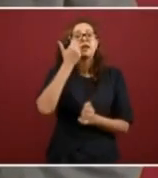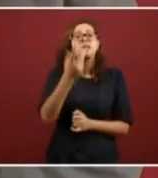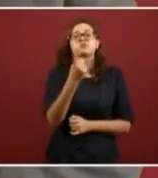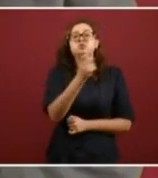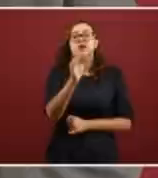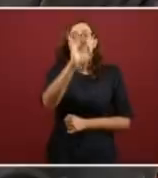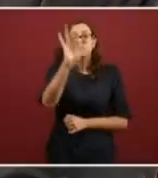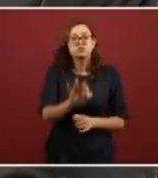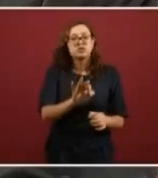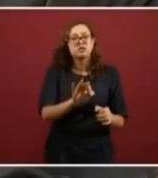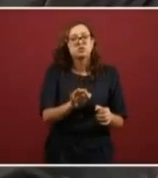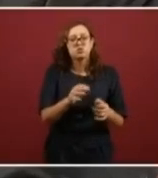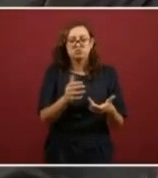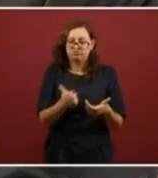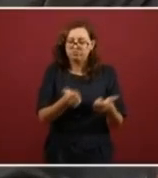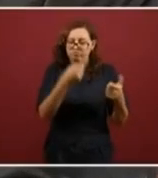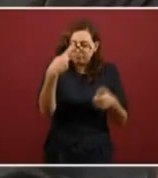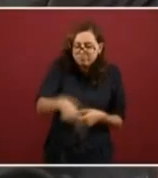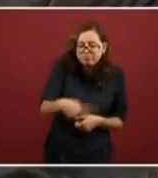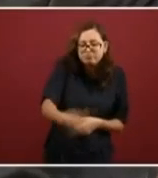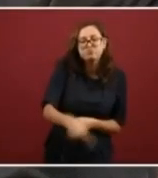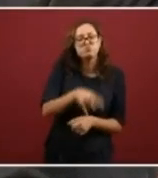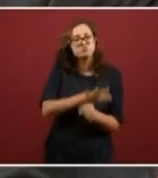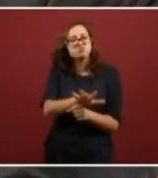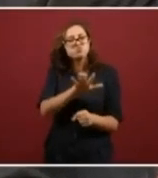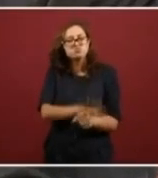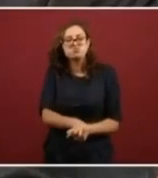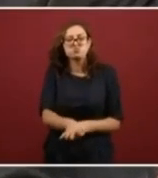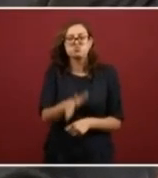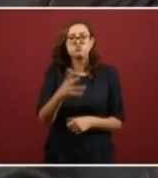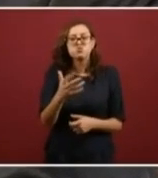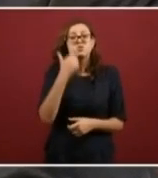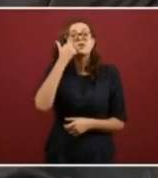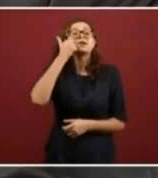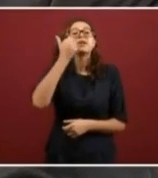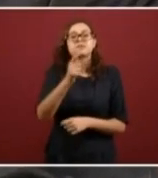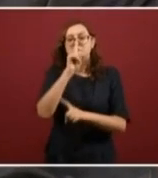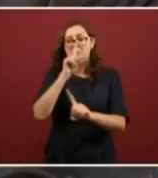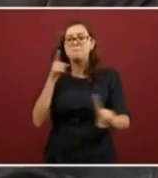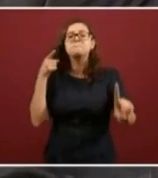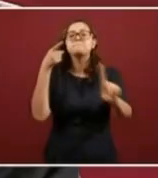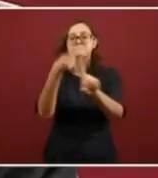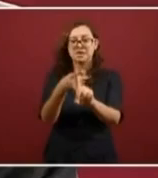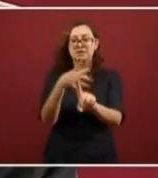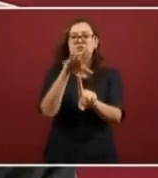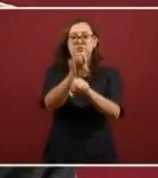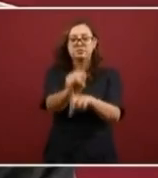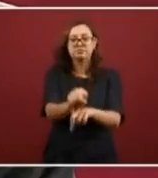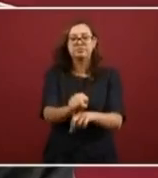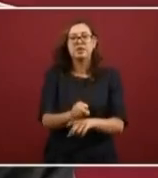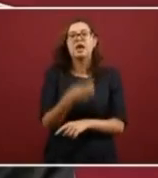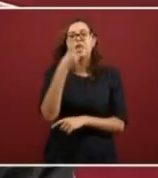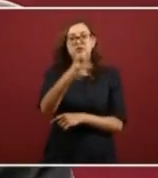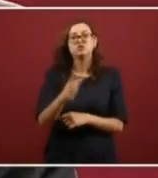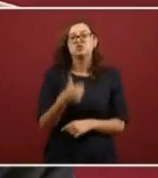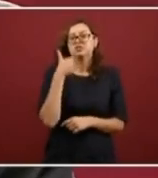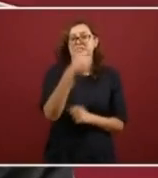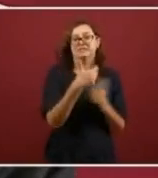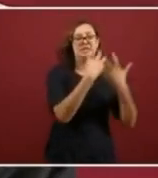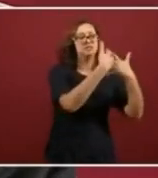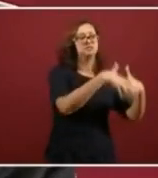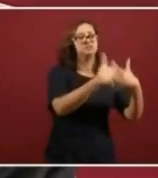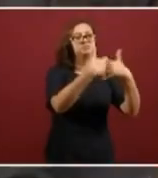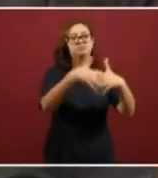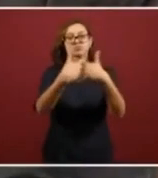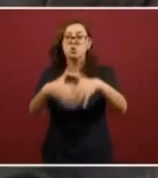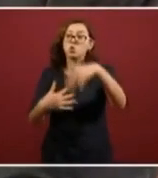100% lograr la autosuficiencia. Esa es una meta con la rehabilitación de las refinerías y con la